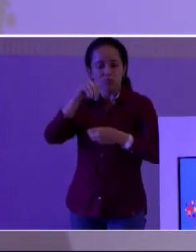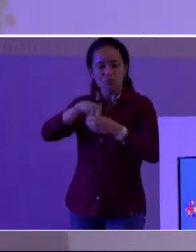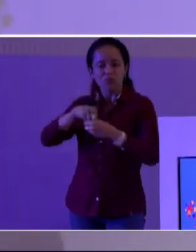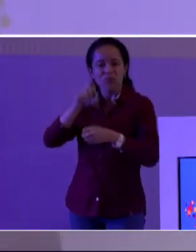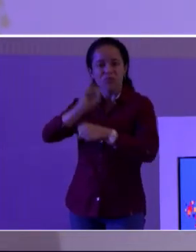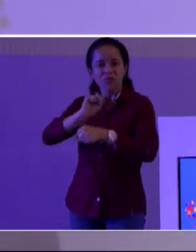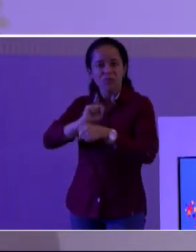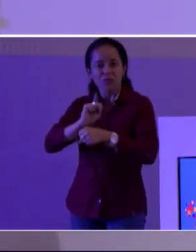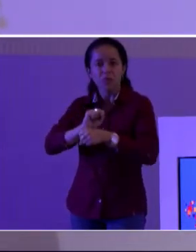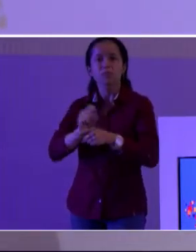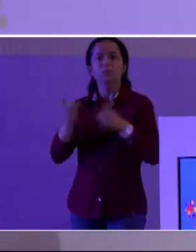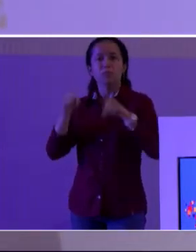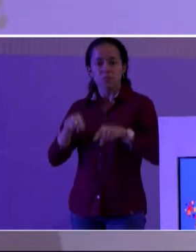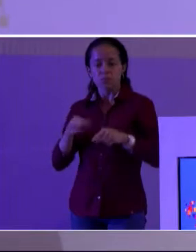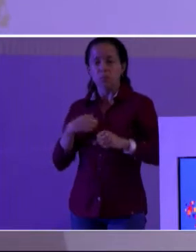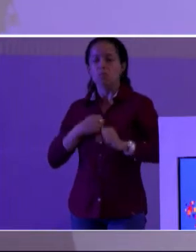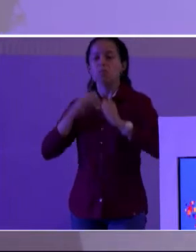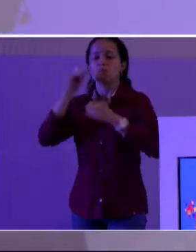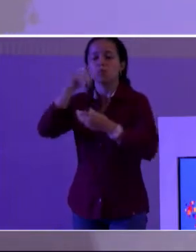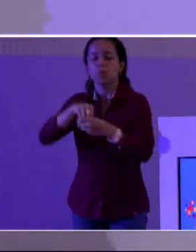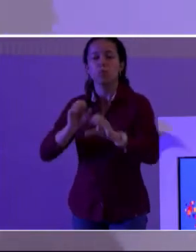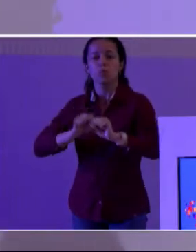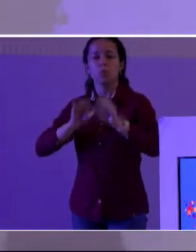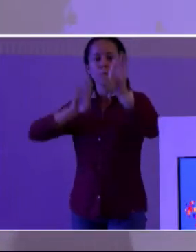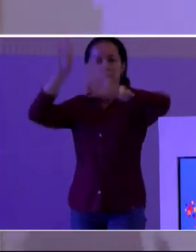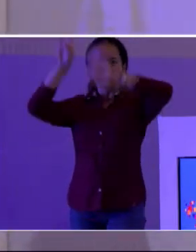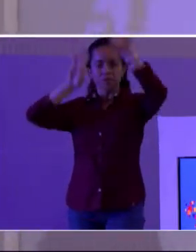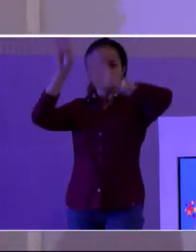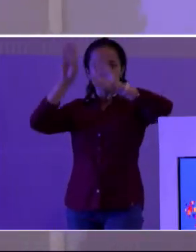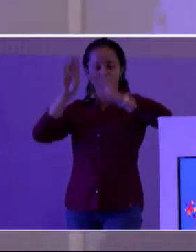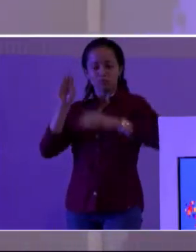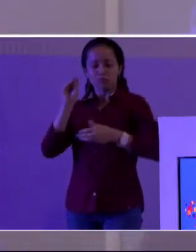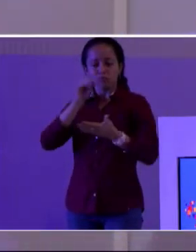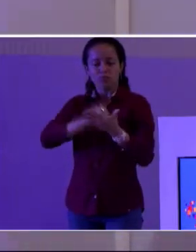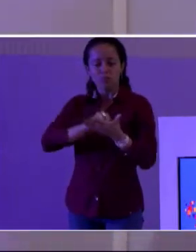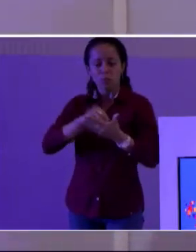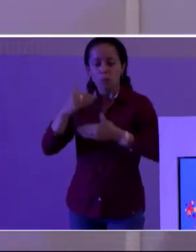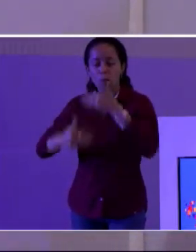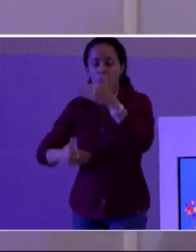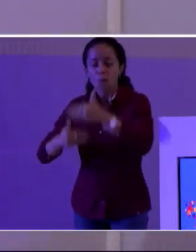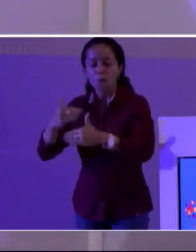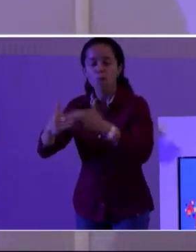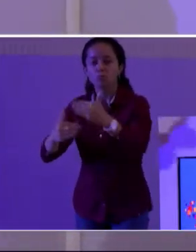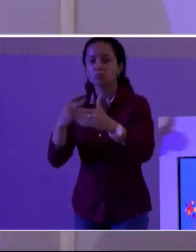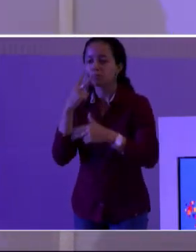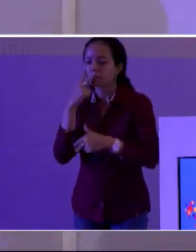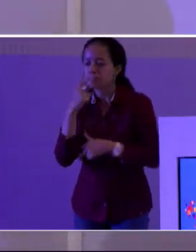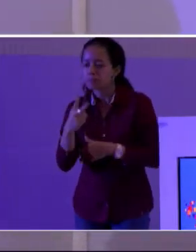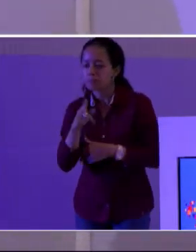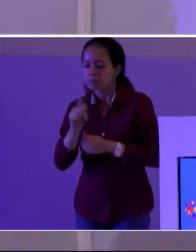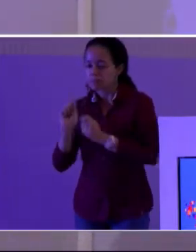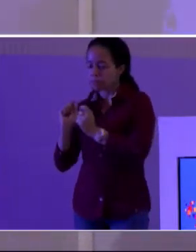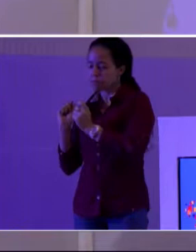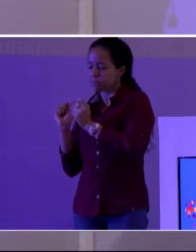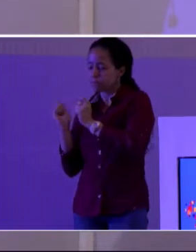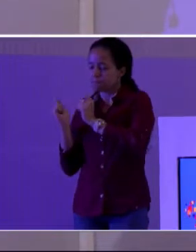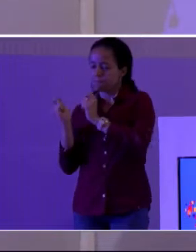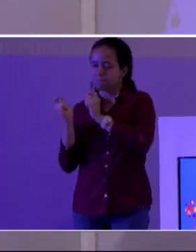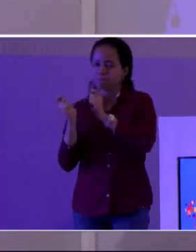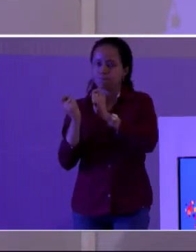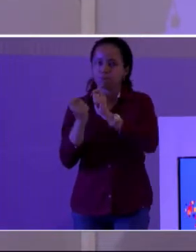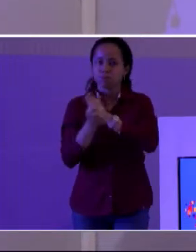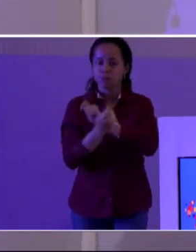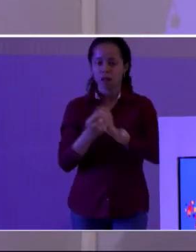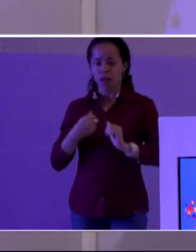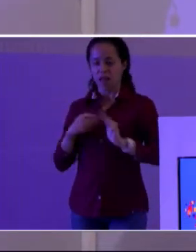como beneficiarios, sino participantes activos en la implementación de ese proceso, ver cómo hacer una transición, ese tránsito a